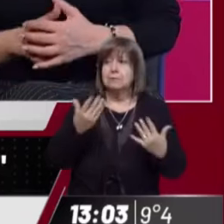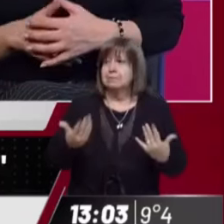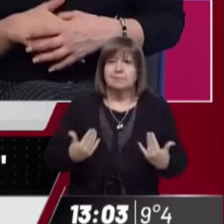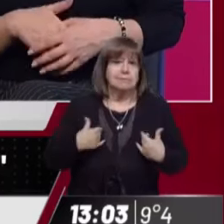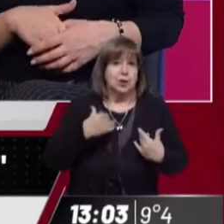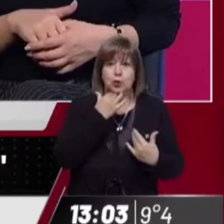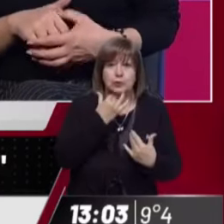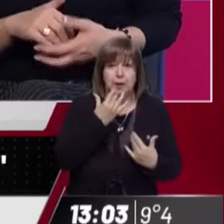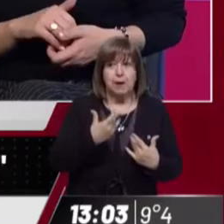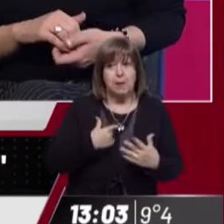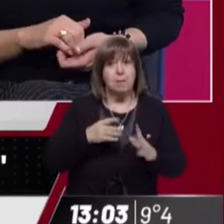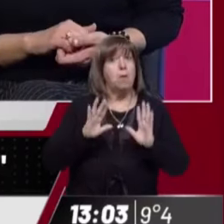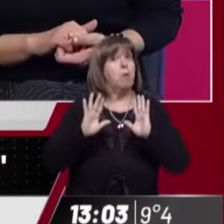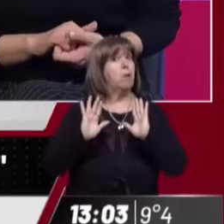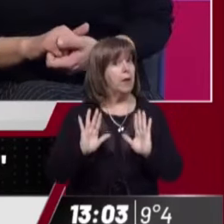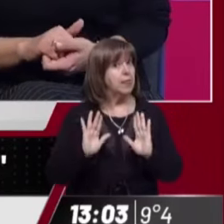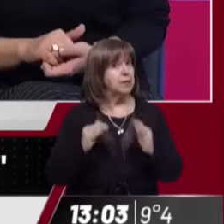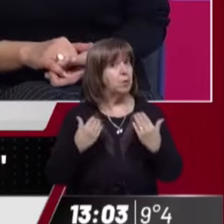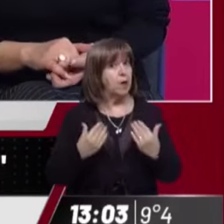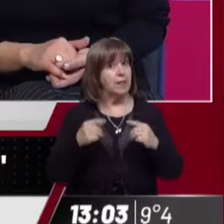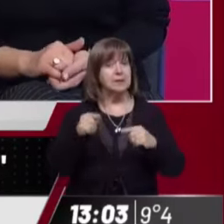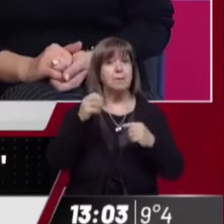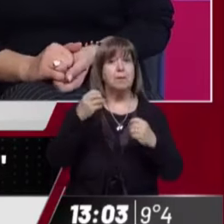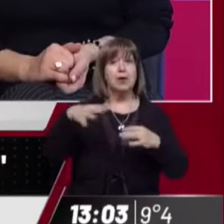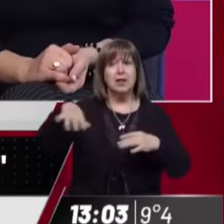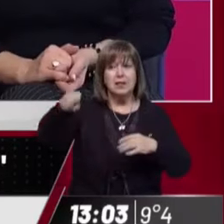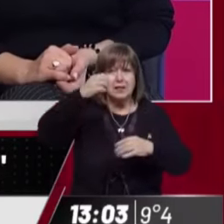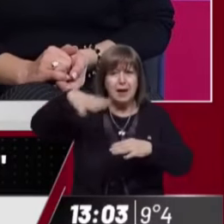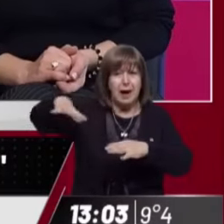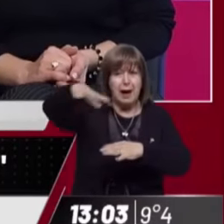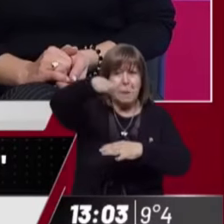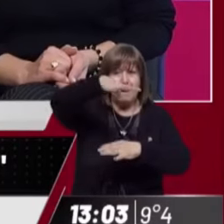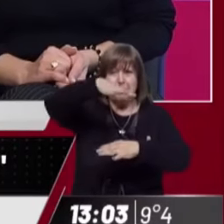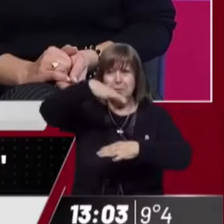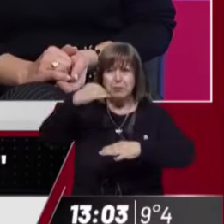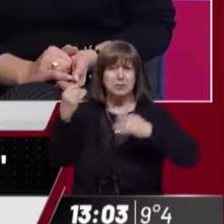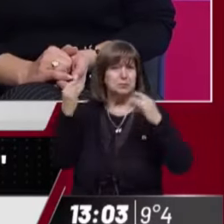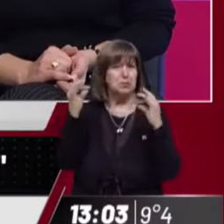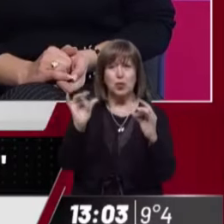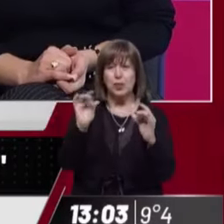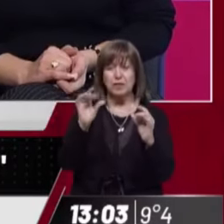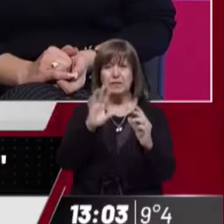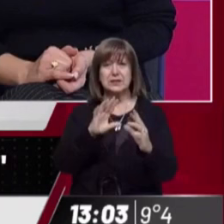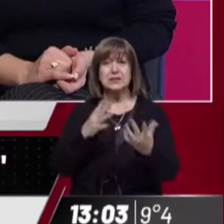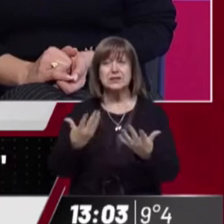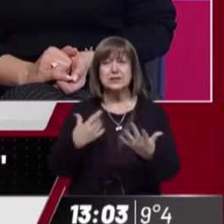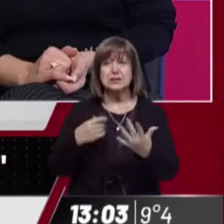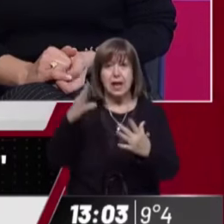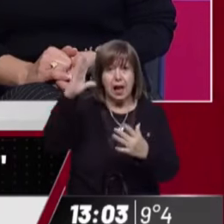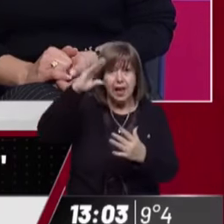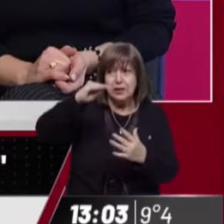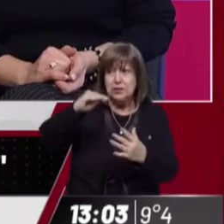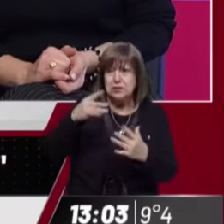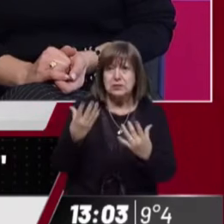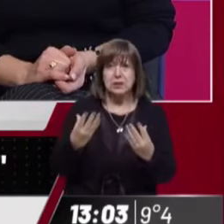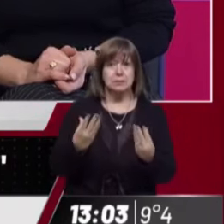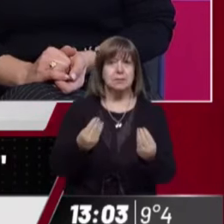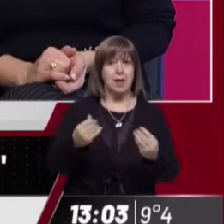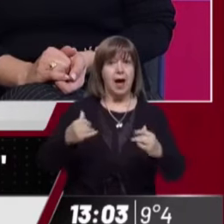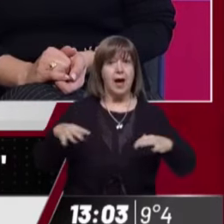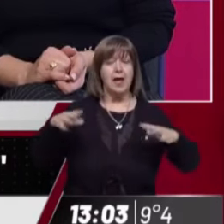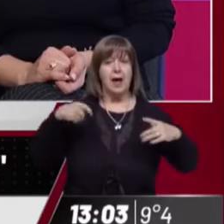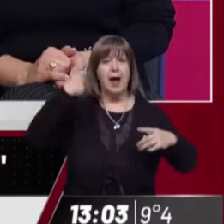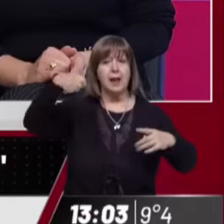al inmueble de la abuela, que ya estaría casi descartada esa versión, pero bueno, también fue una hipótesis de